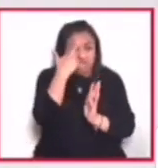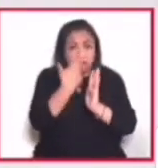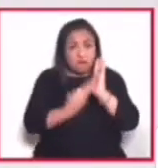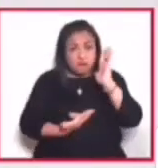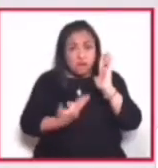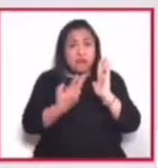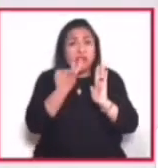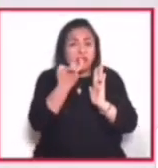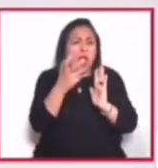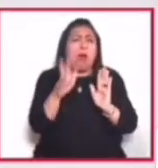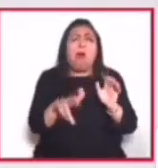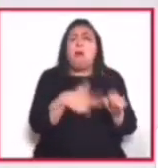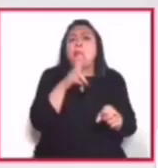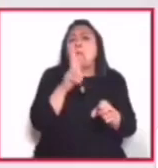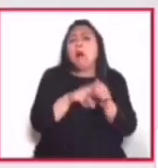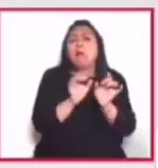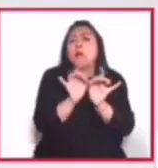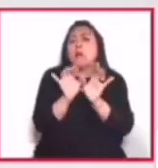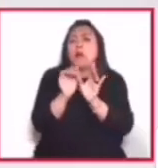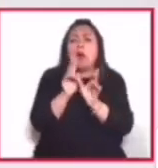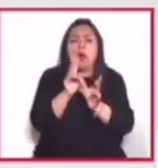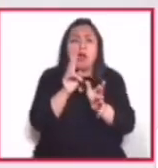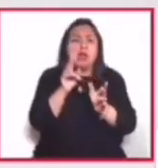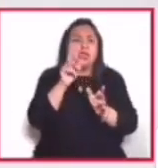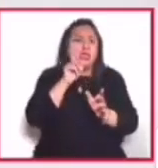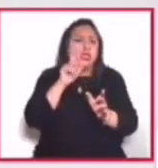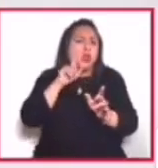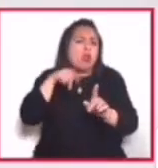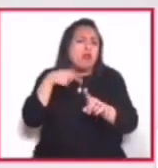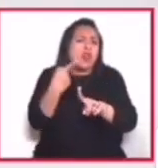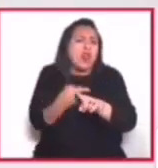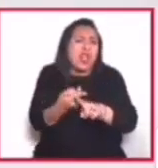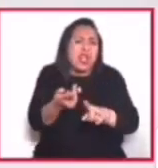muy normalizadas muchas situaciones de violencia sexual.